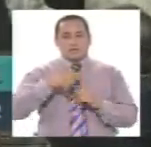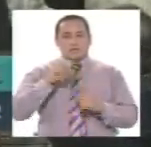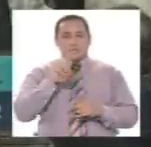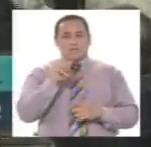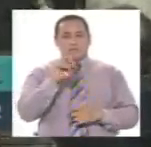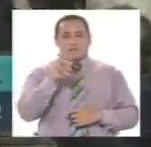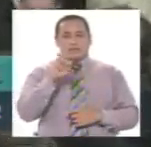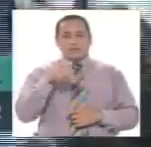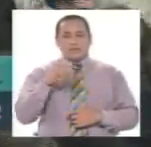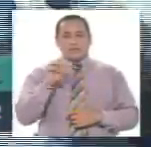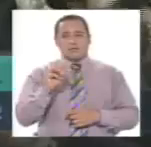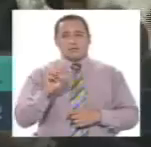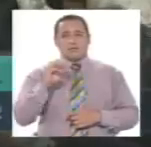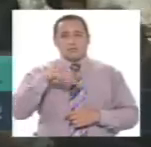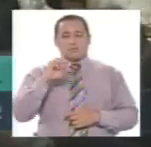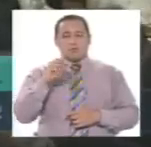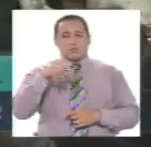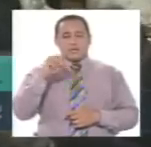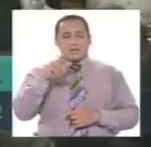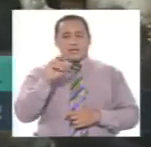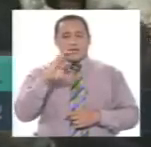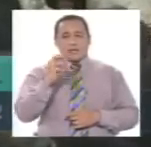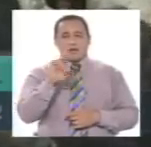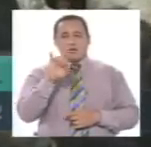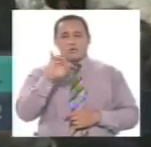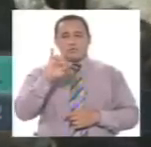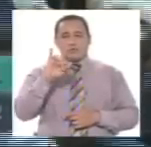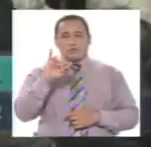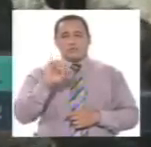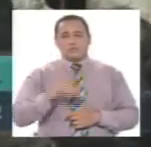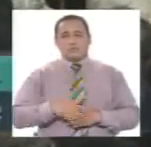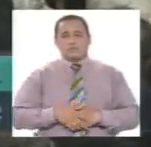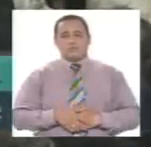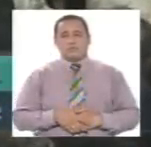Triveño, Mónica Rubio,